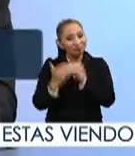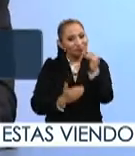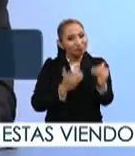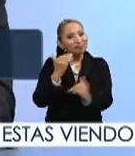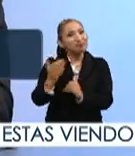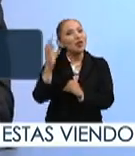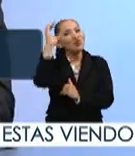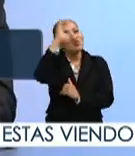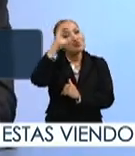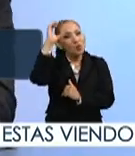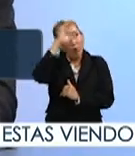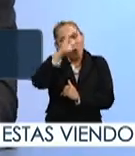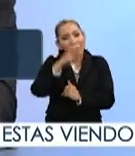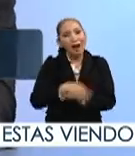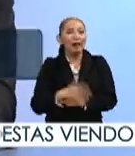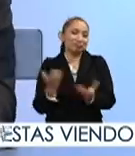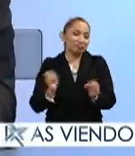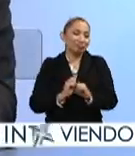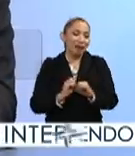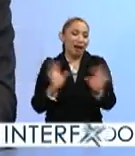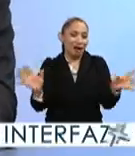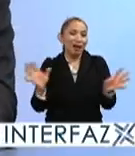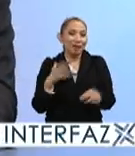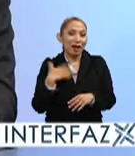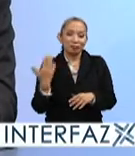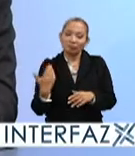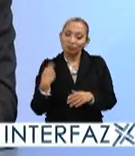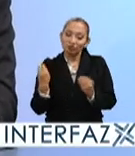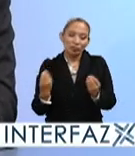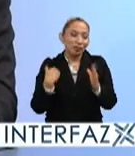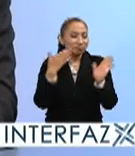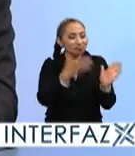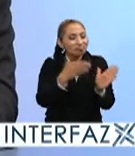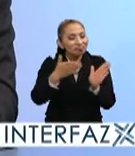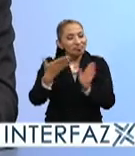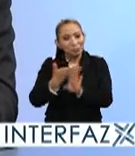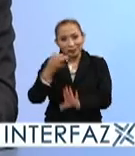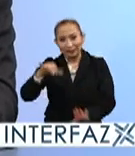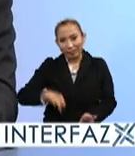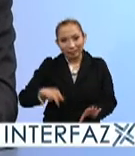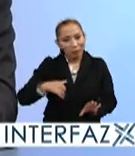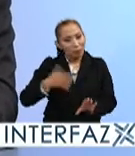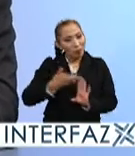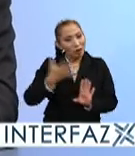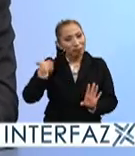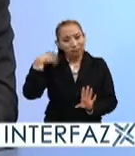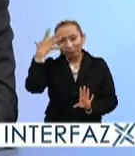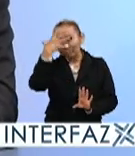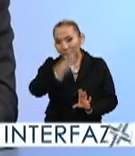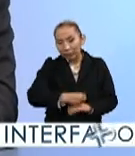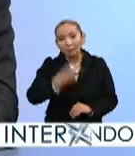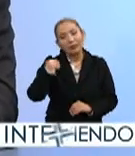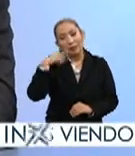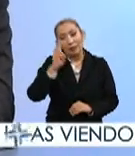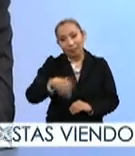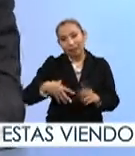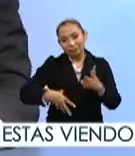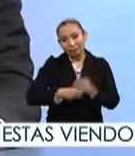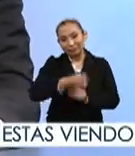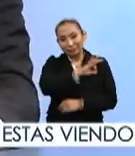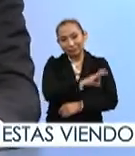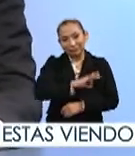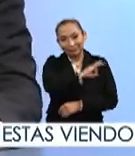de nuestra cultura. Por supuesto, ha vivido muchas etapas muy interesantes, muy apasionantes, así que nos sumamos a